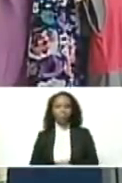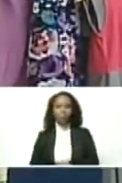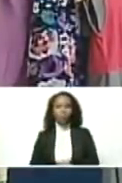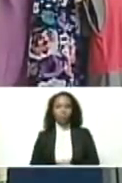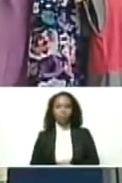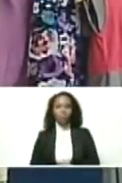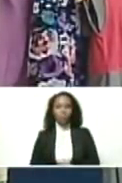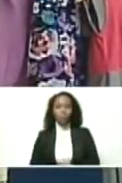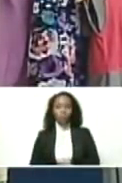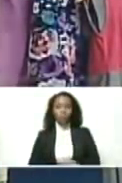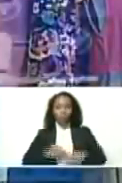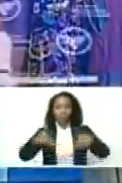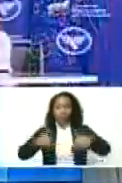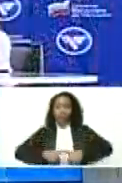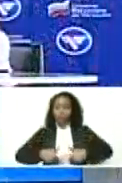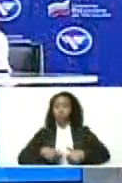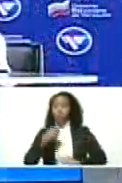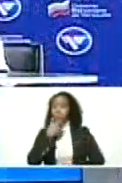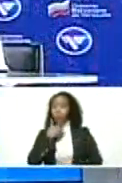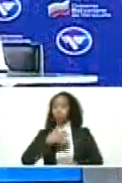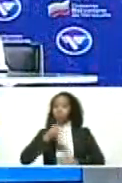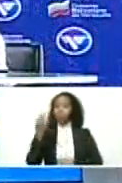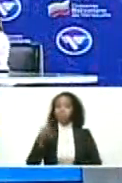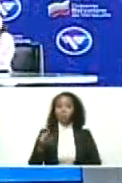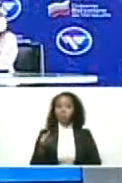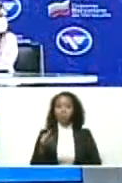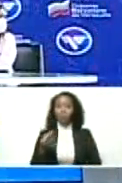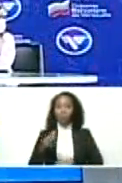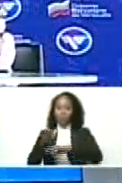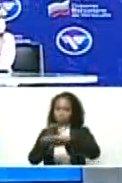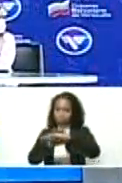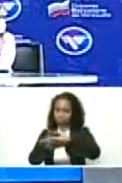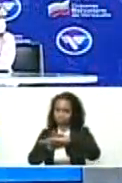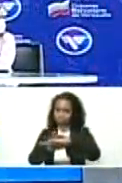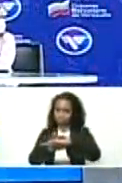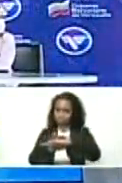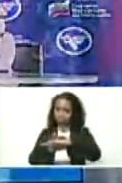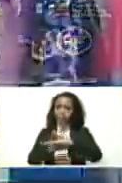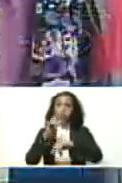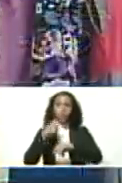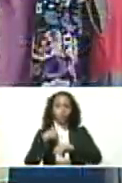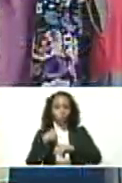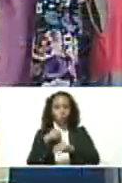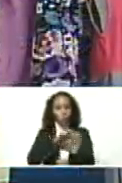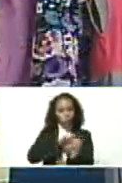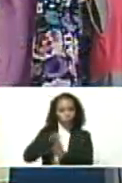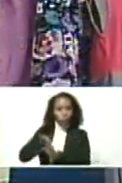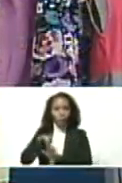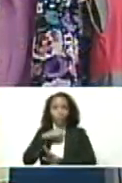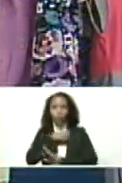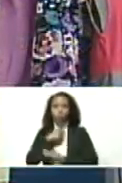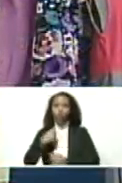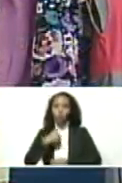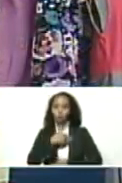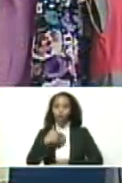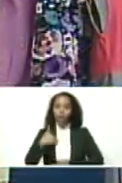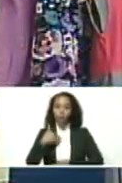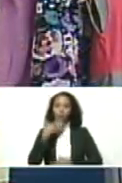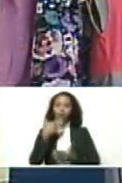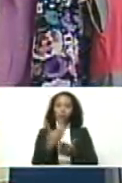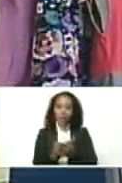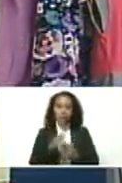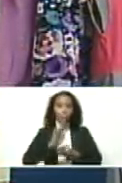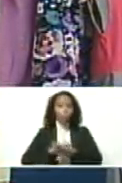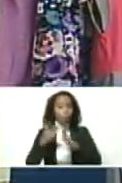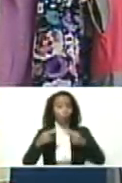Es un esfuerzo hermoso además, porque... Y discúlpeme, de repente me salgo del protocolo, pero quiero agradecer porque la